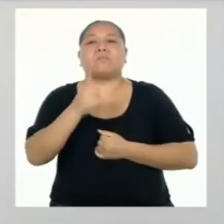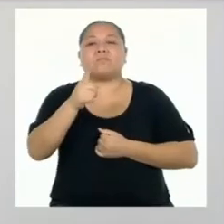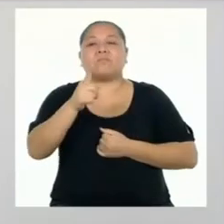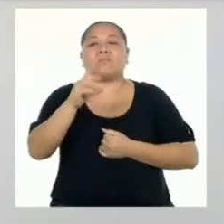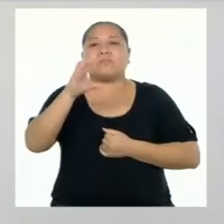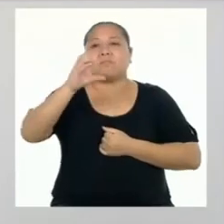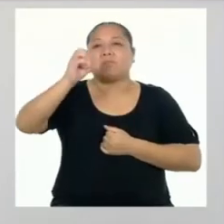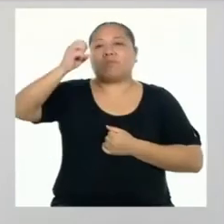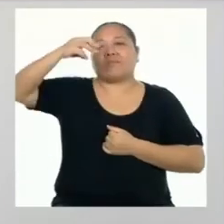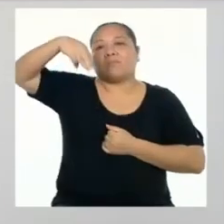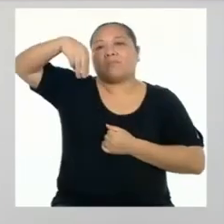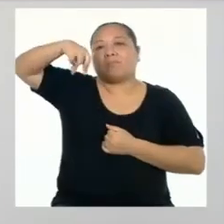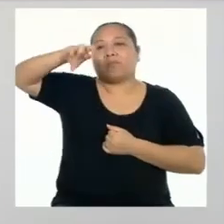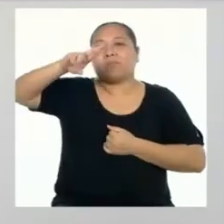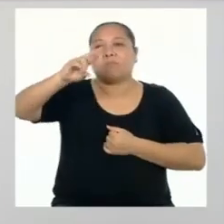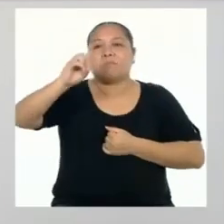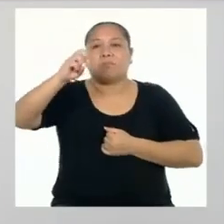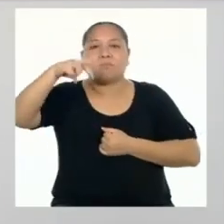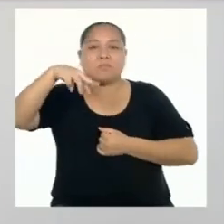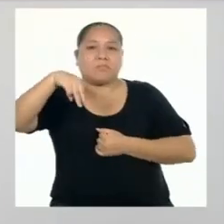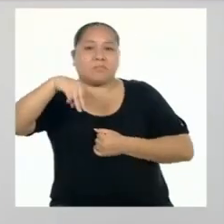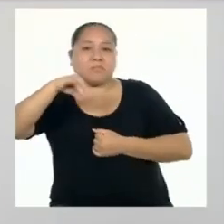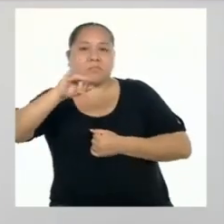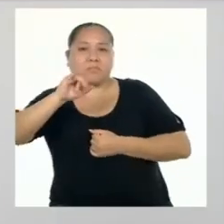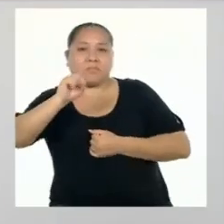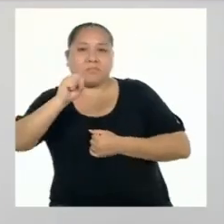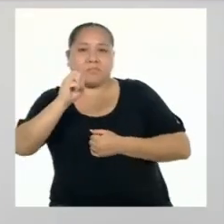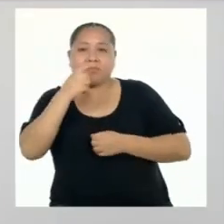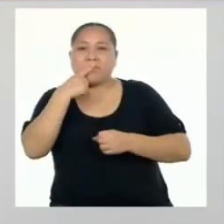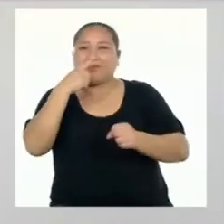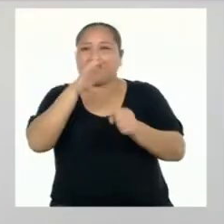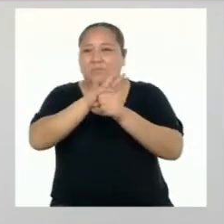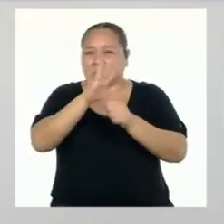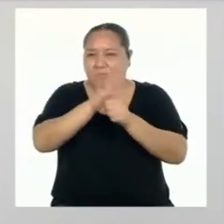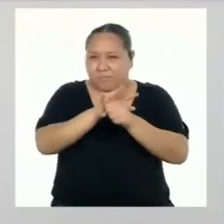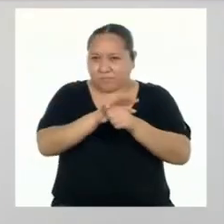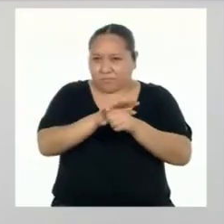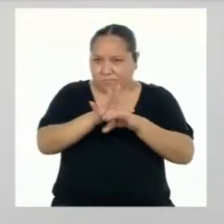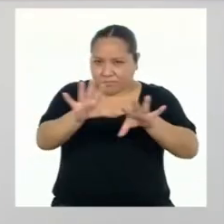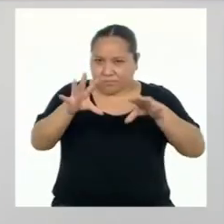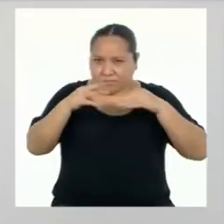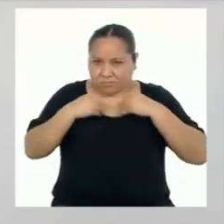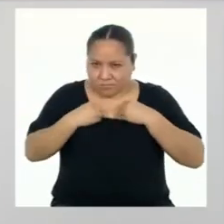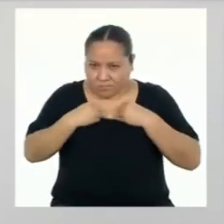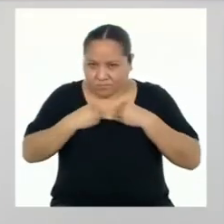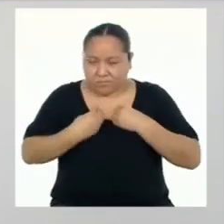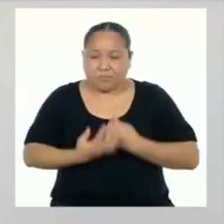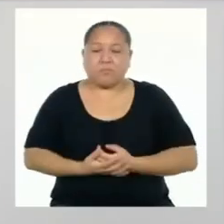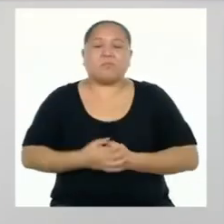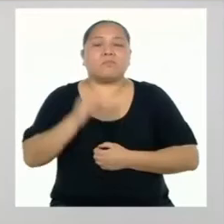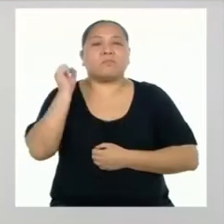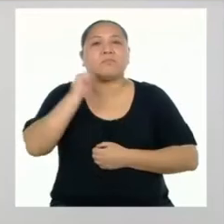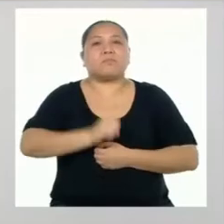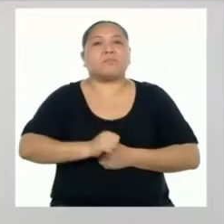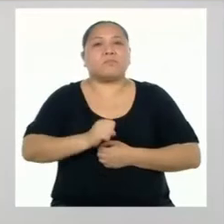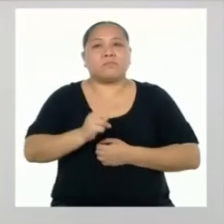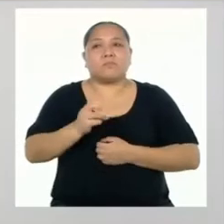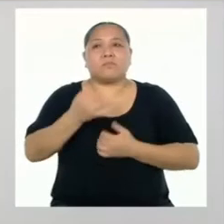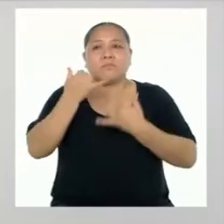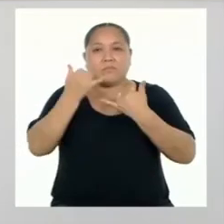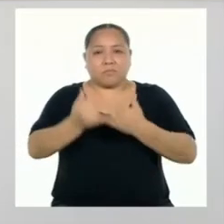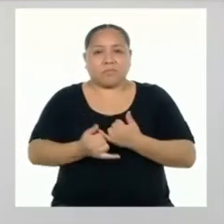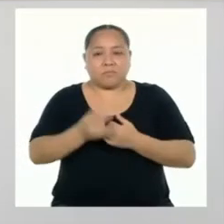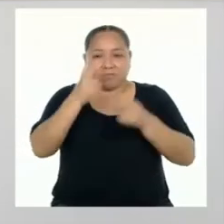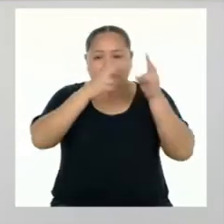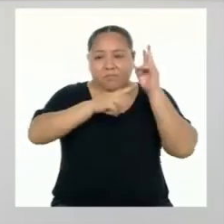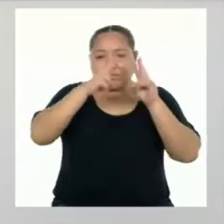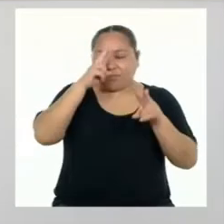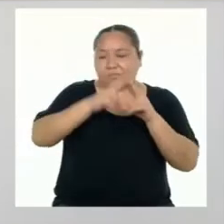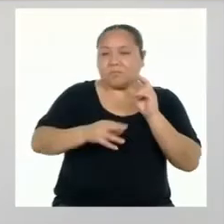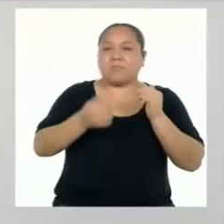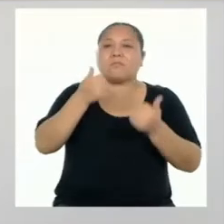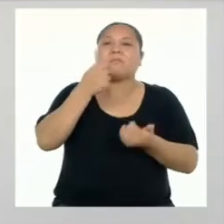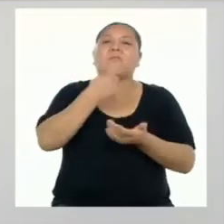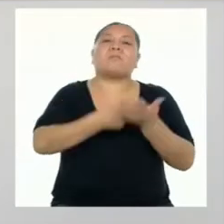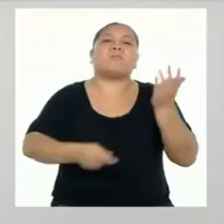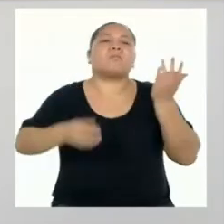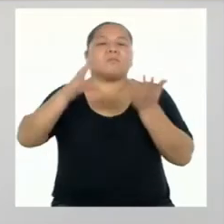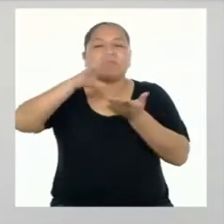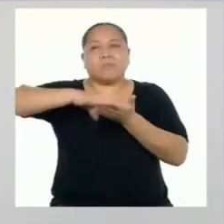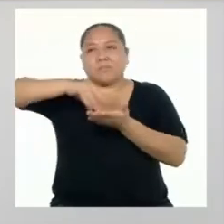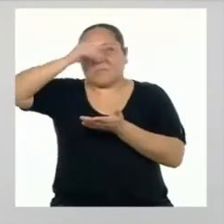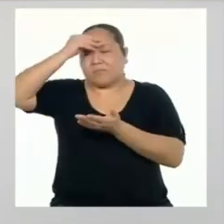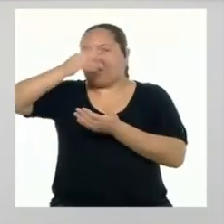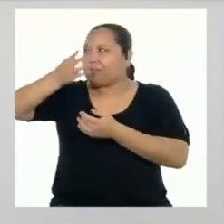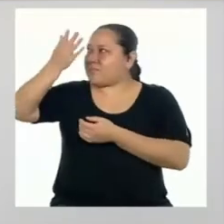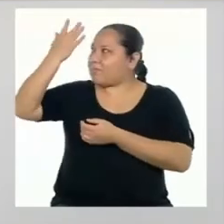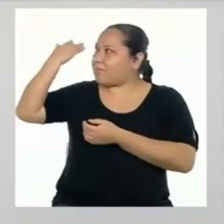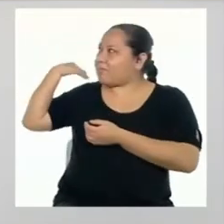un compromiso. Creo que ahora es más que oportuno decir que debemos sacar lecciones de vida de todo lo